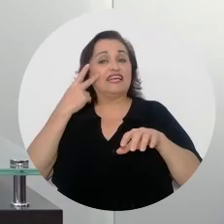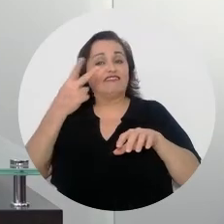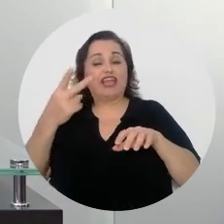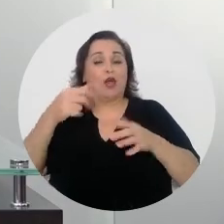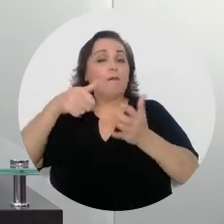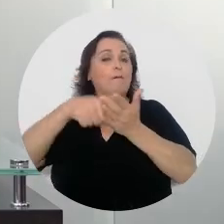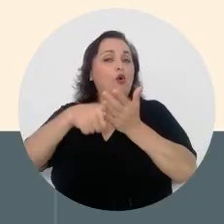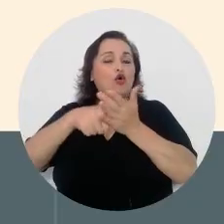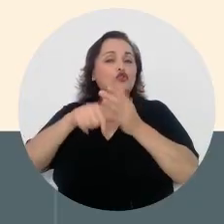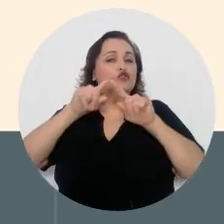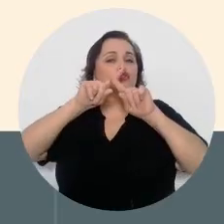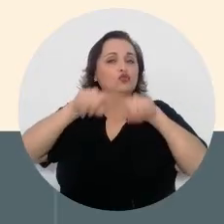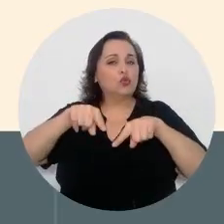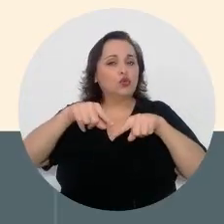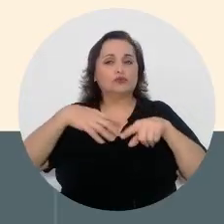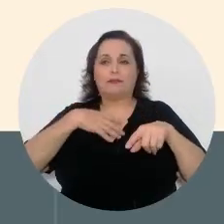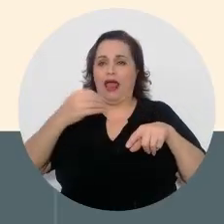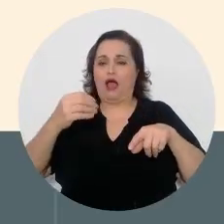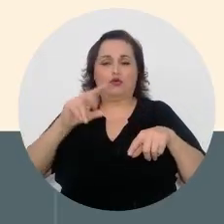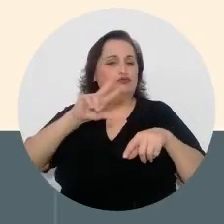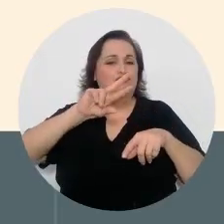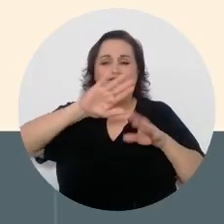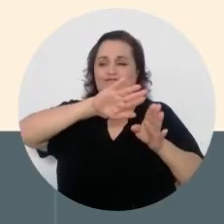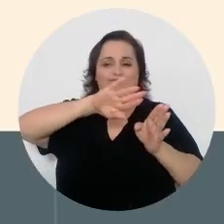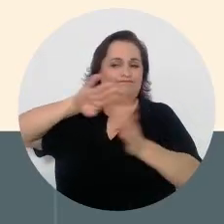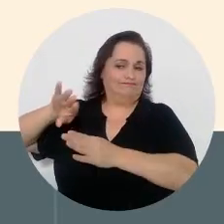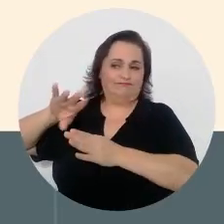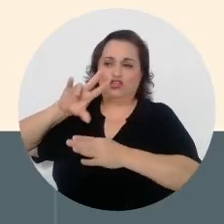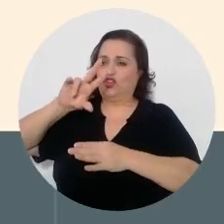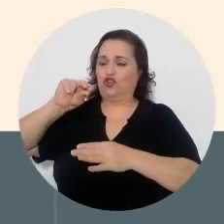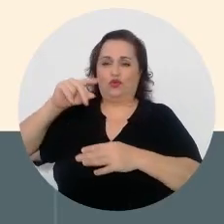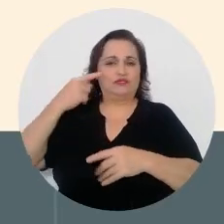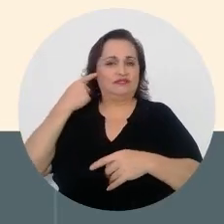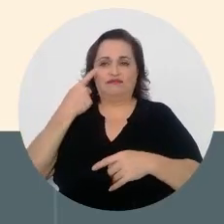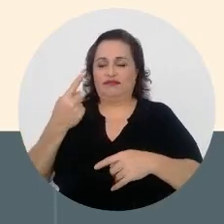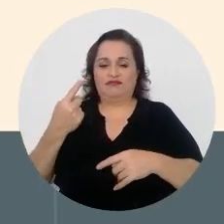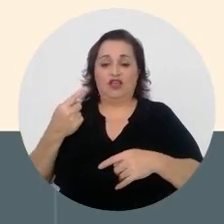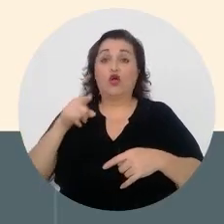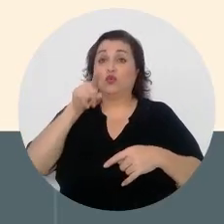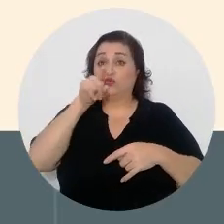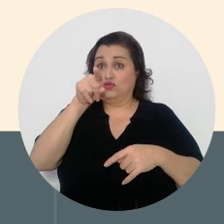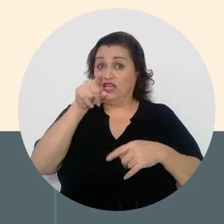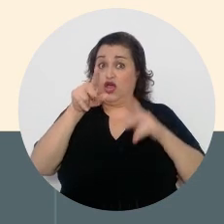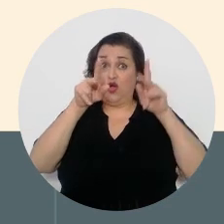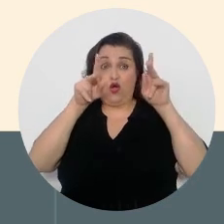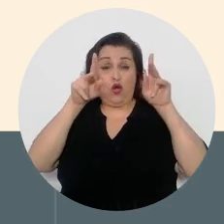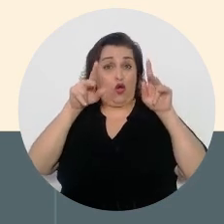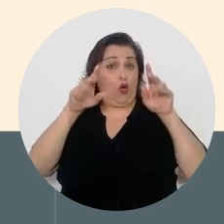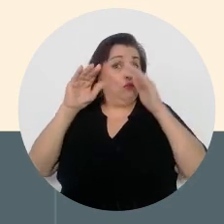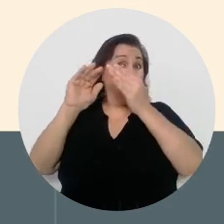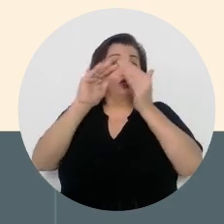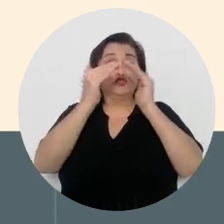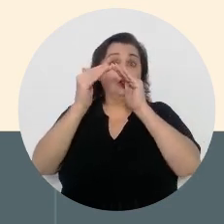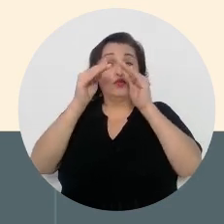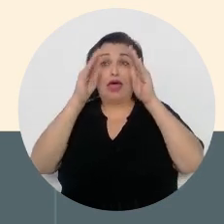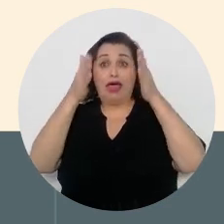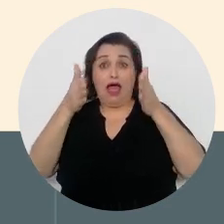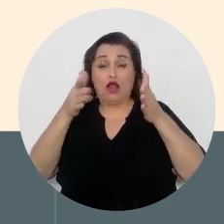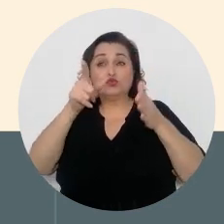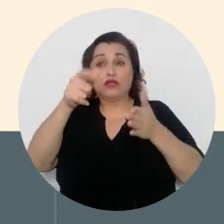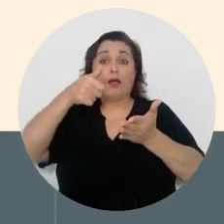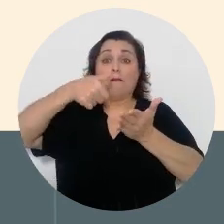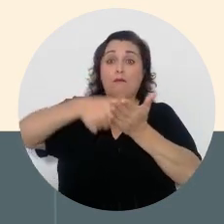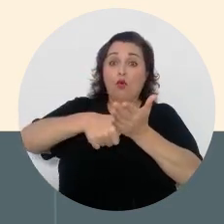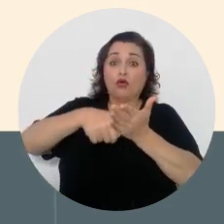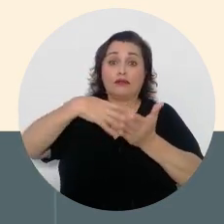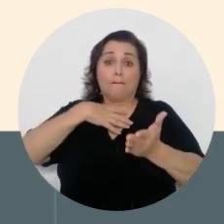no se toman en cuenta los votos nulos y blancos. Lo repito, si usted como ciudadano o como